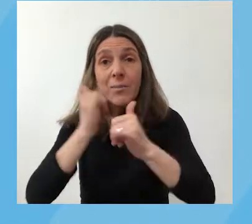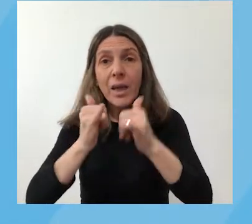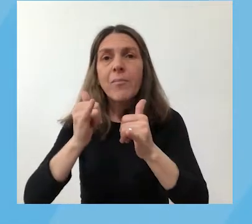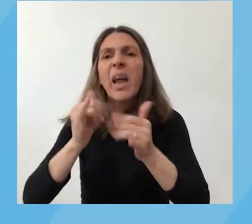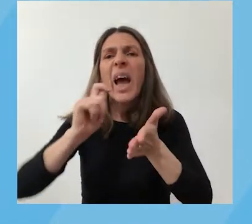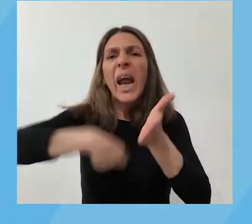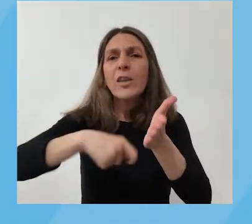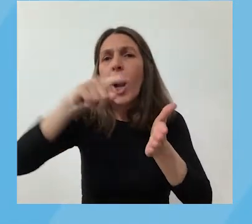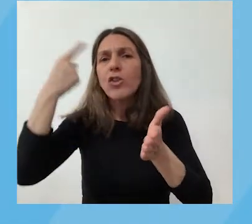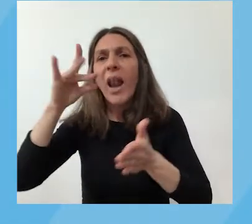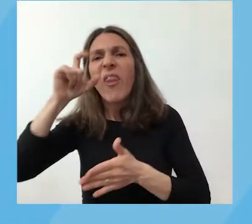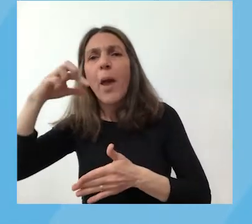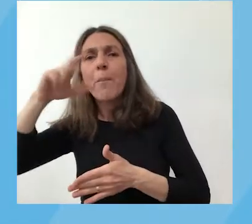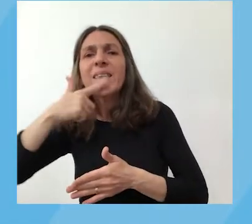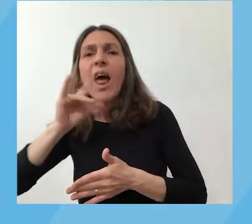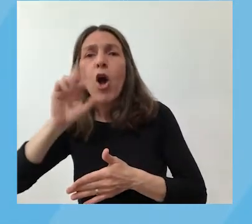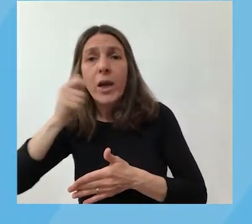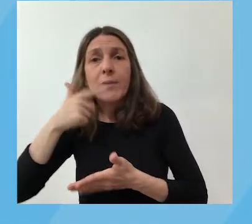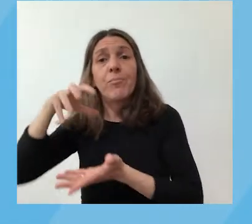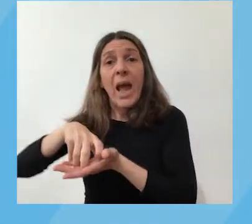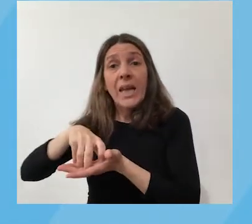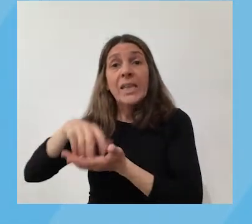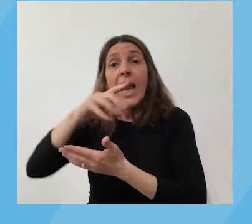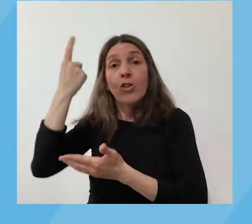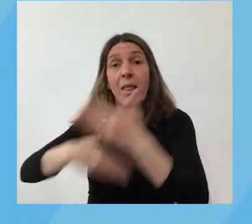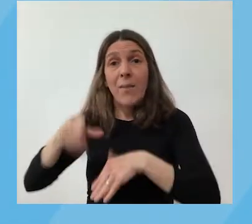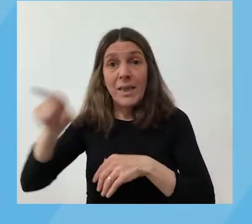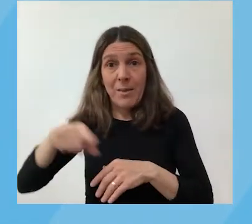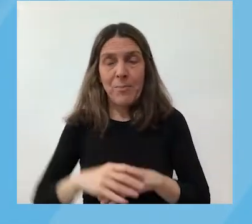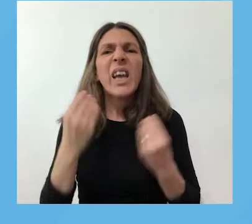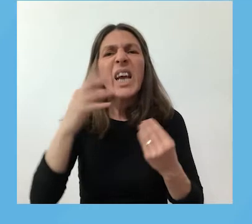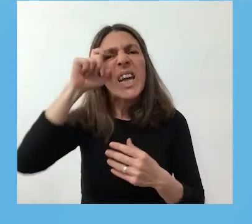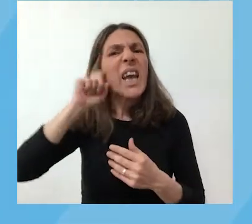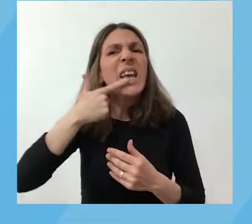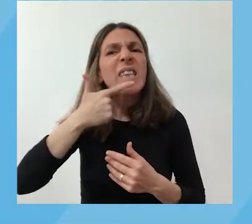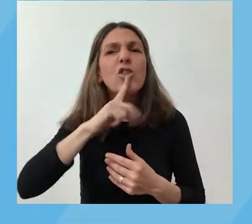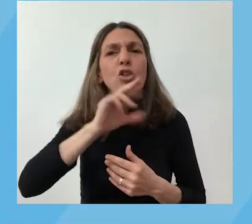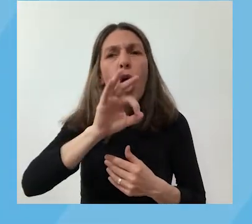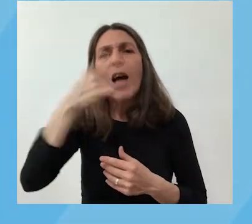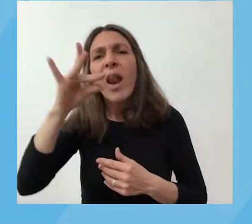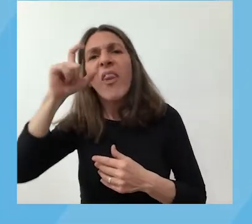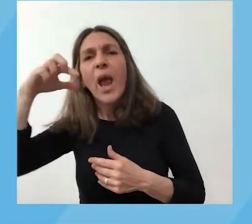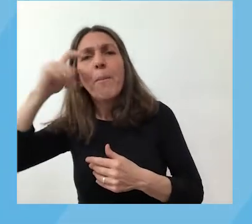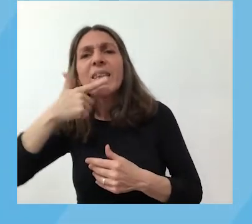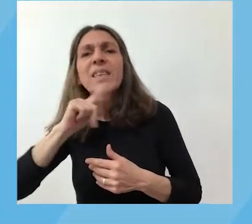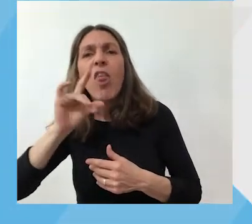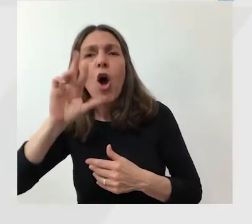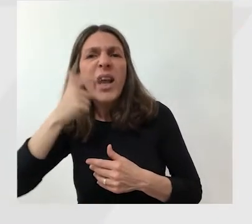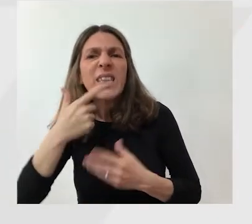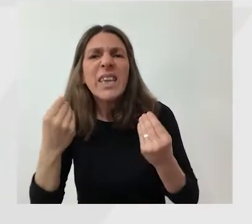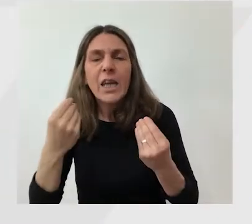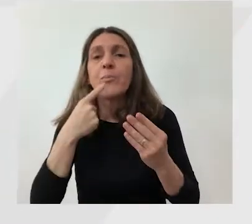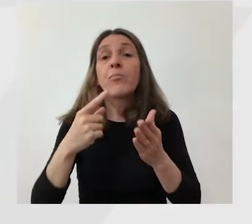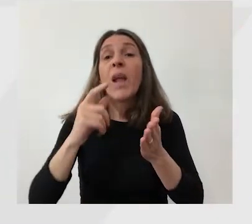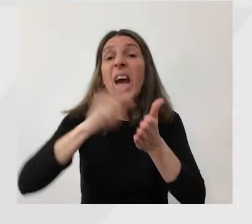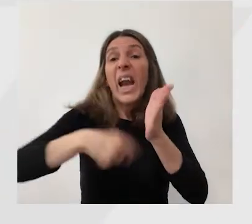introducción al registro nacional de prestadores de la agencia nacional de discapacidad que es el registro nacional de prestadores es